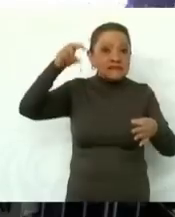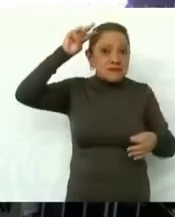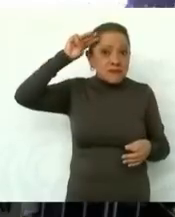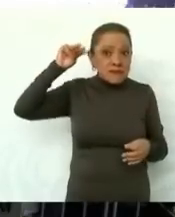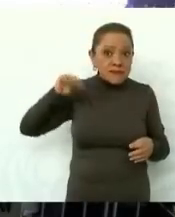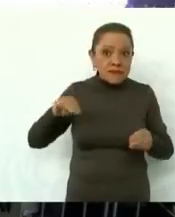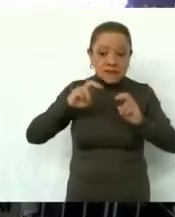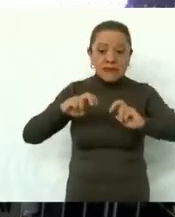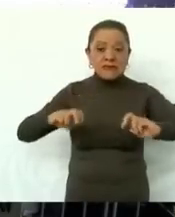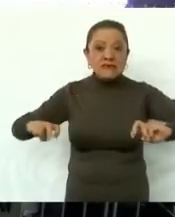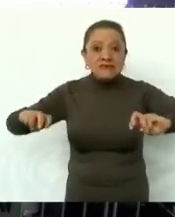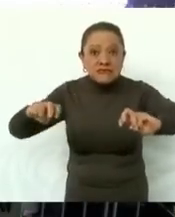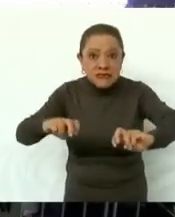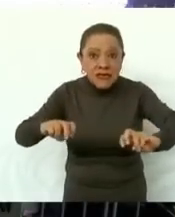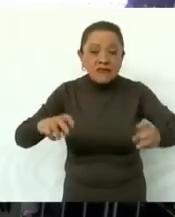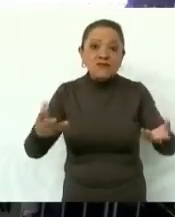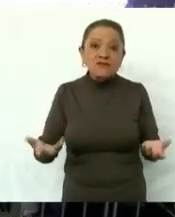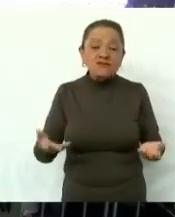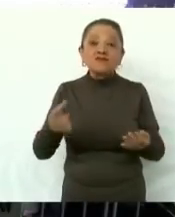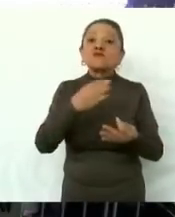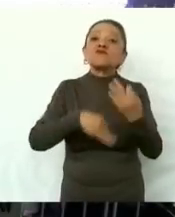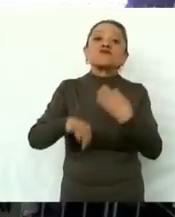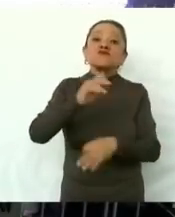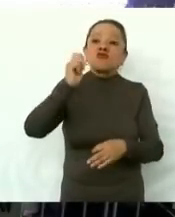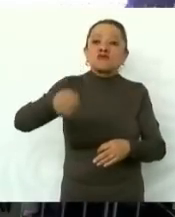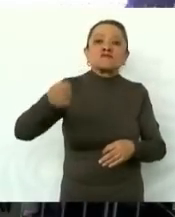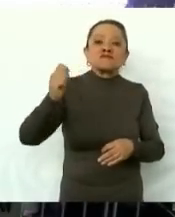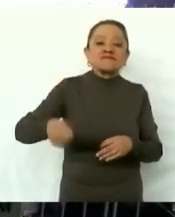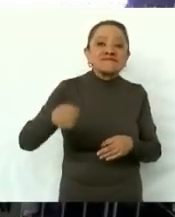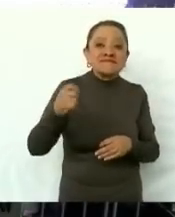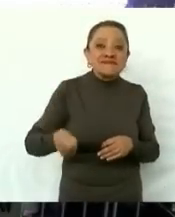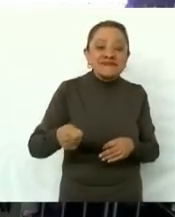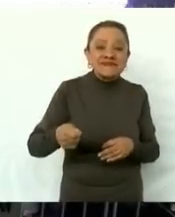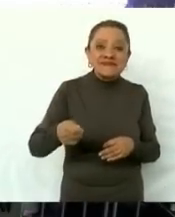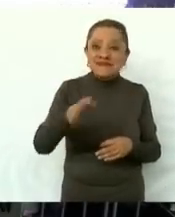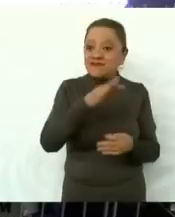Suprema Corte de Justicia de la Nación.